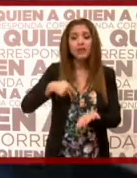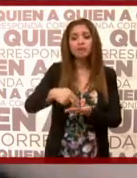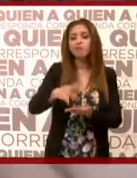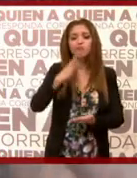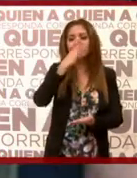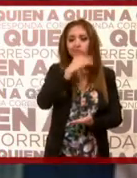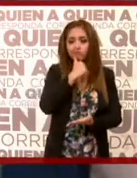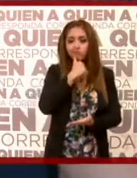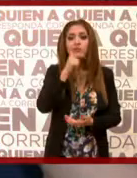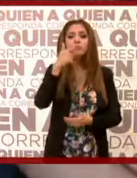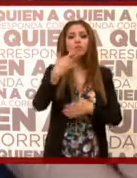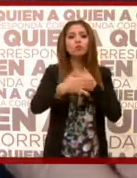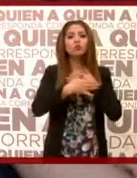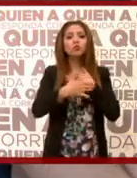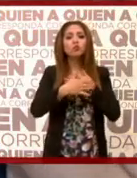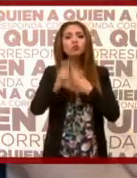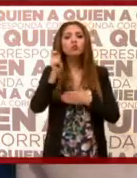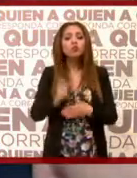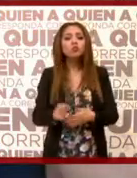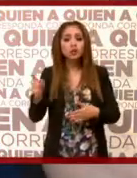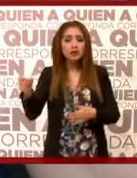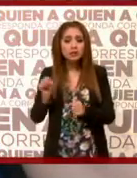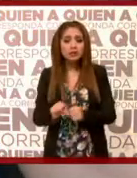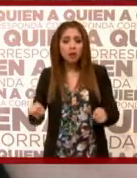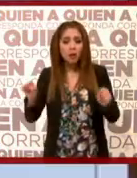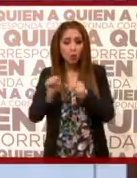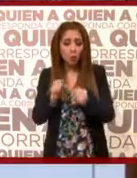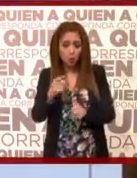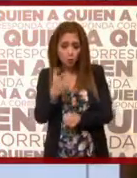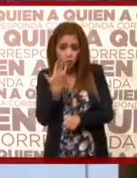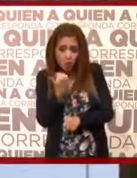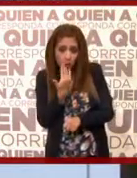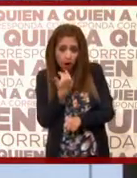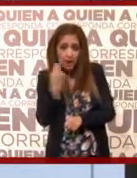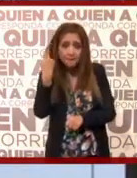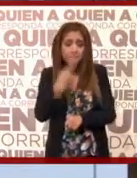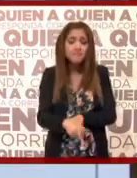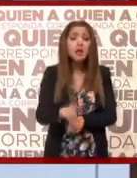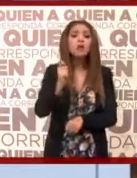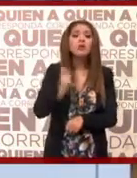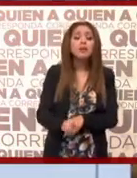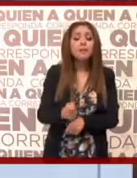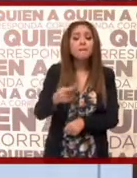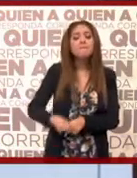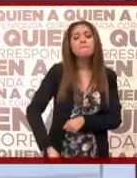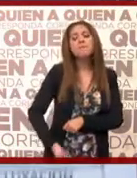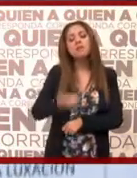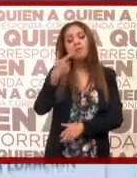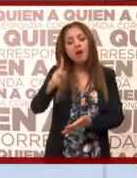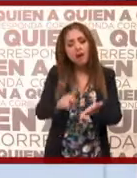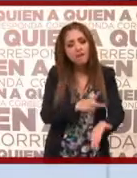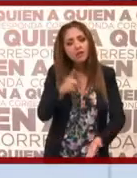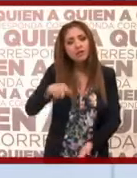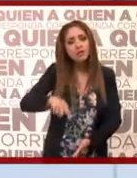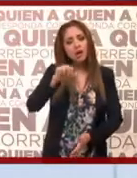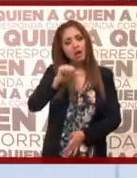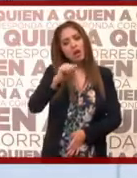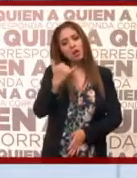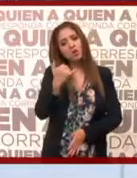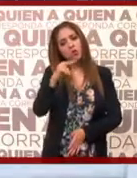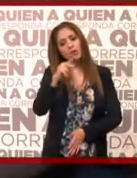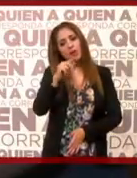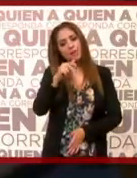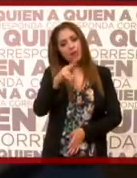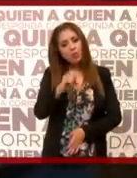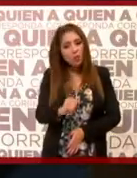su futuro luce sombrío, ya que no cuenta con seguro social. Pese a ello, desde el primer momento, la posición del Ayuntamiento de Atlixco fue